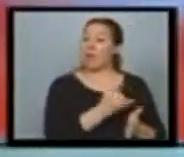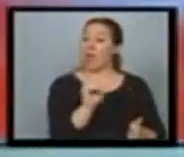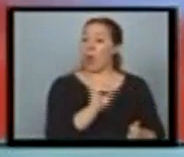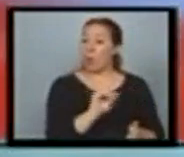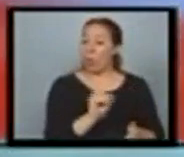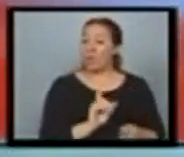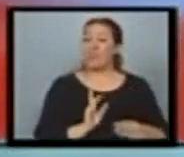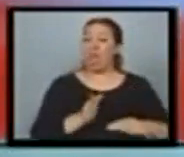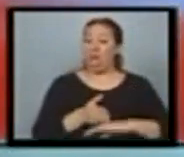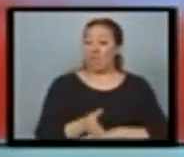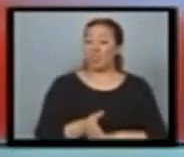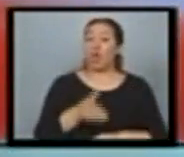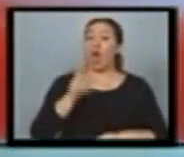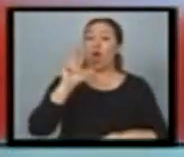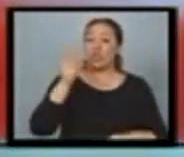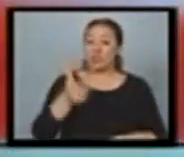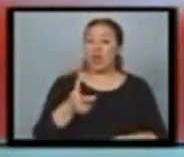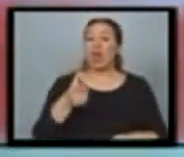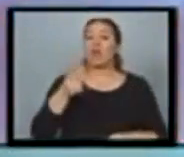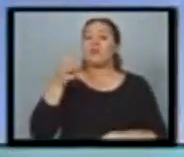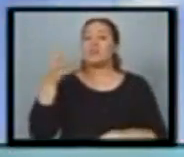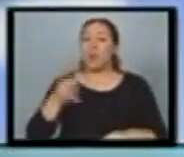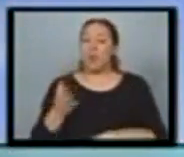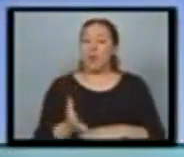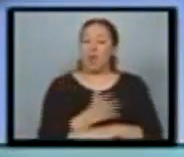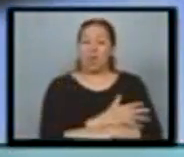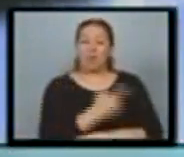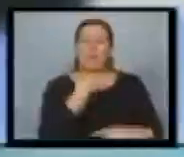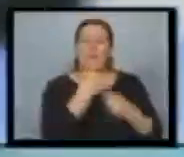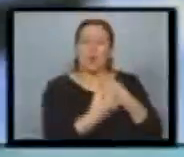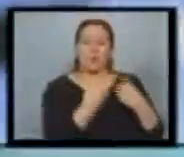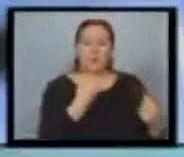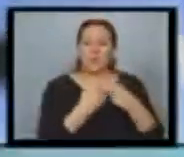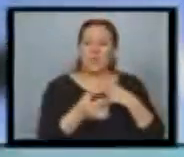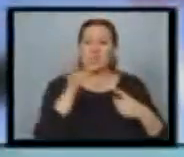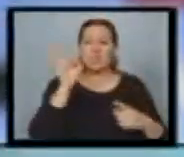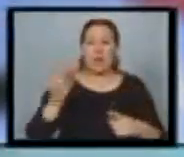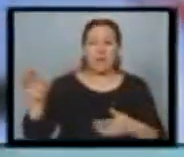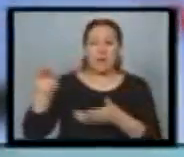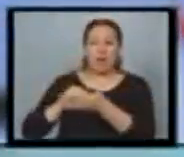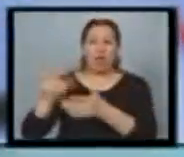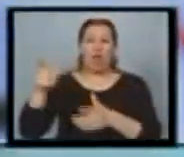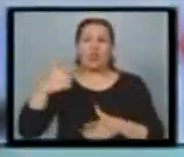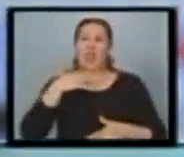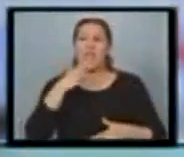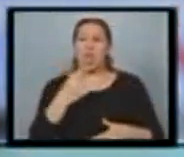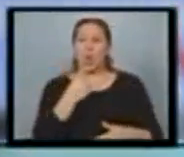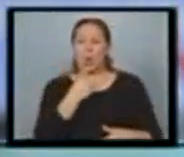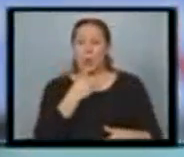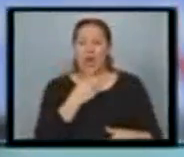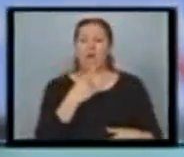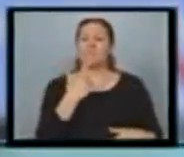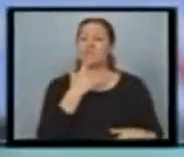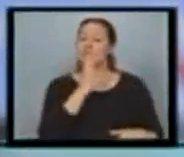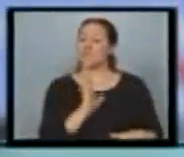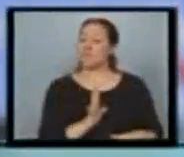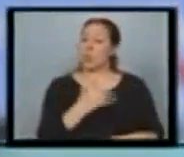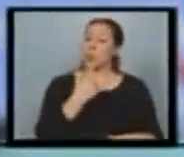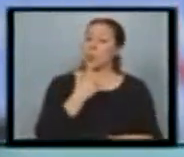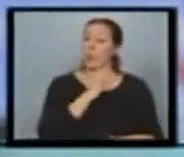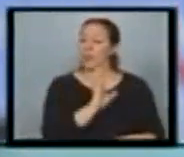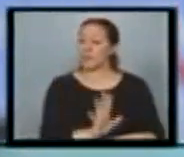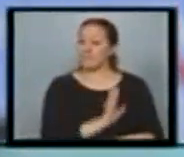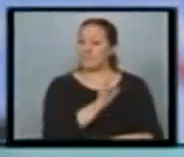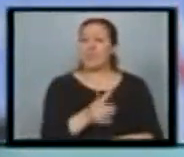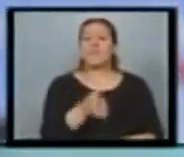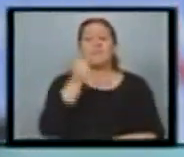que la gente de seguridad lo entrevistó previamente y sabiendo que Burlando no tenía hijos, bueno, algo sospechó. Imagínate si esta misma situación se hubiese